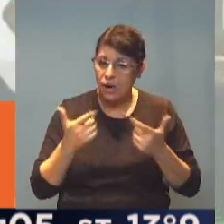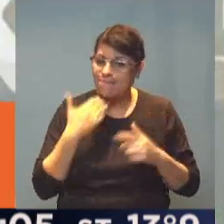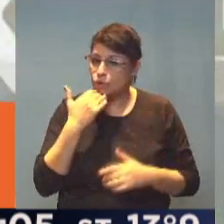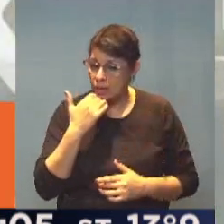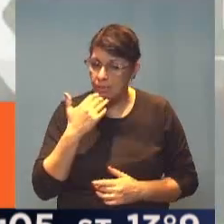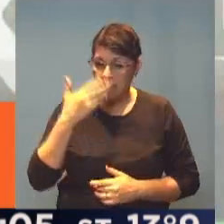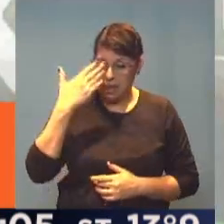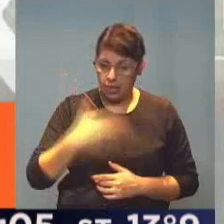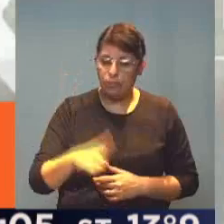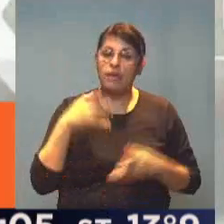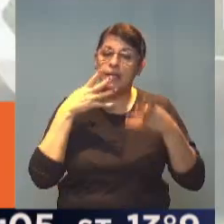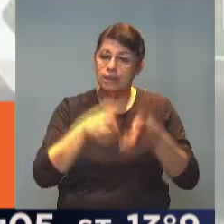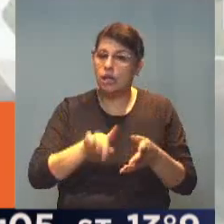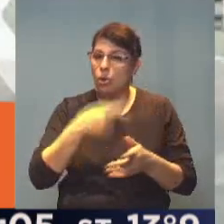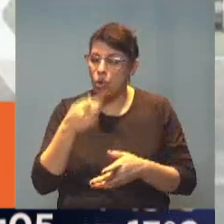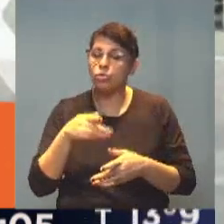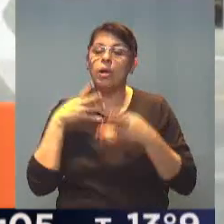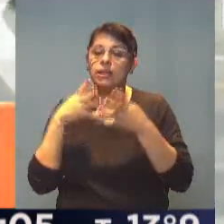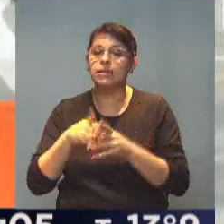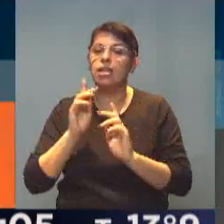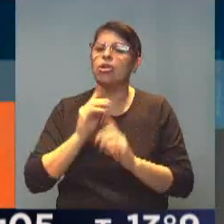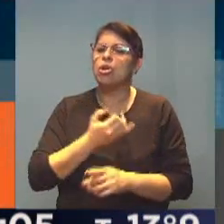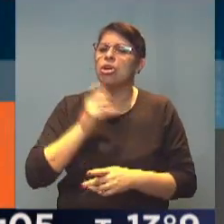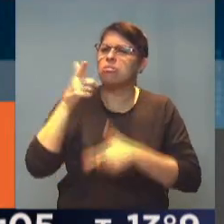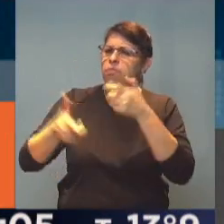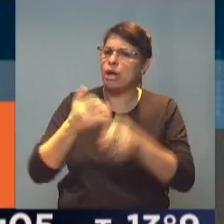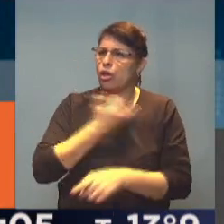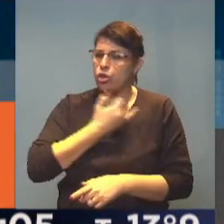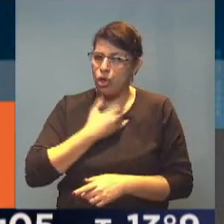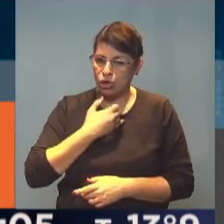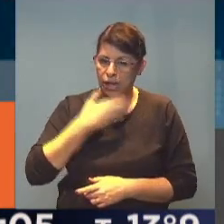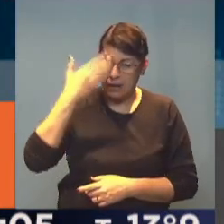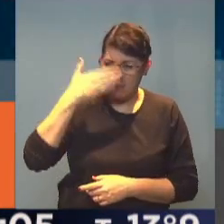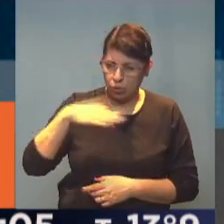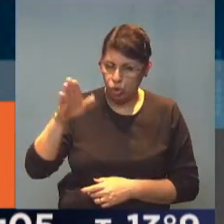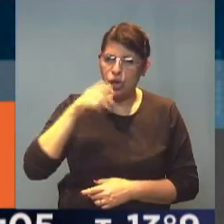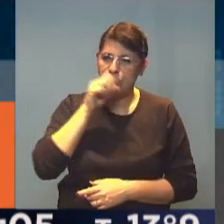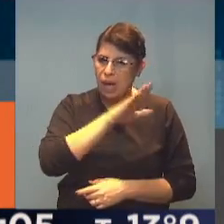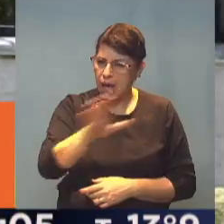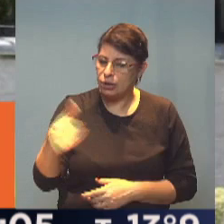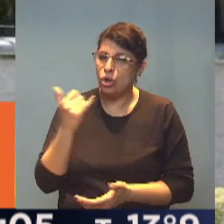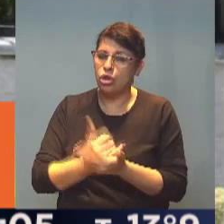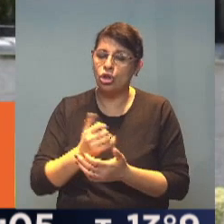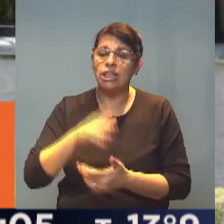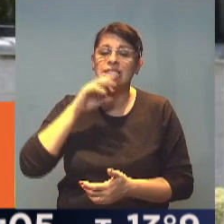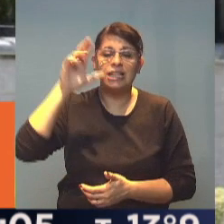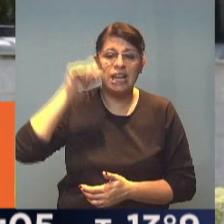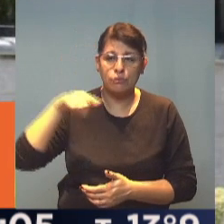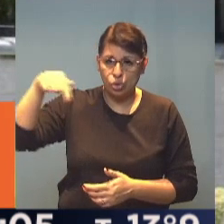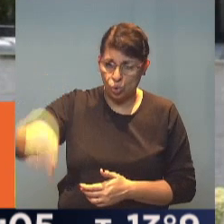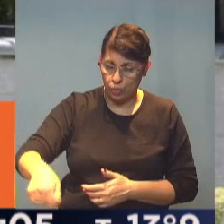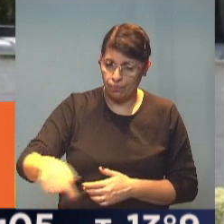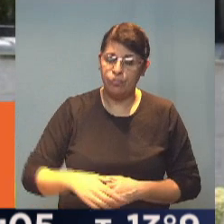Pocos minutos después, otro incidente con disparos sucedió en el patio del mausoleo ubicado en el sur de Teherán. No está